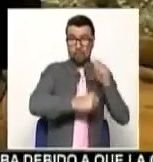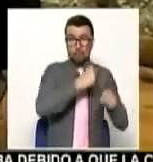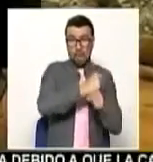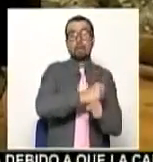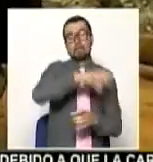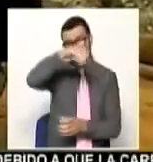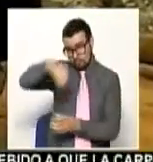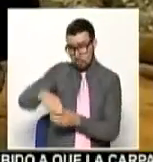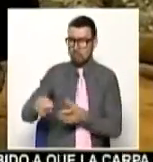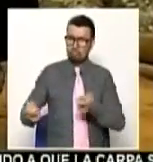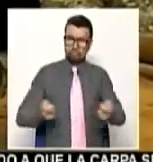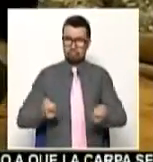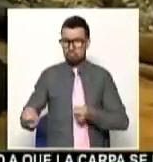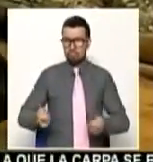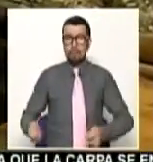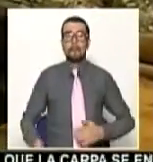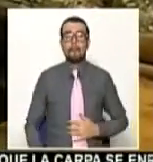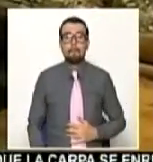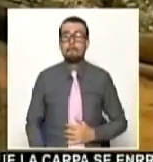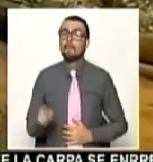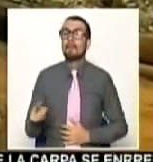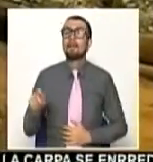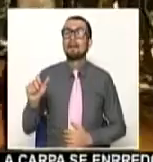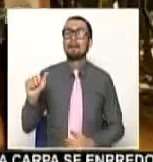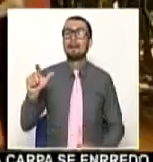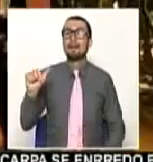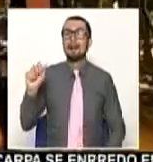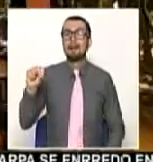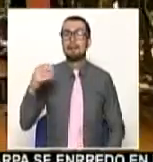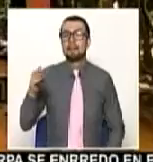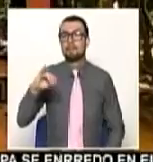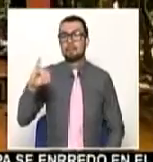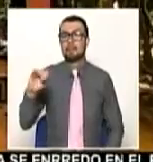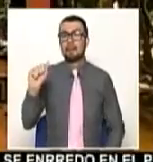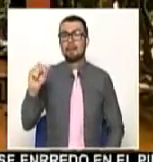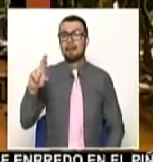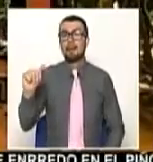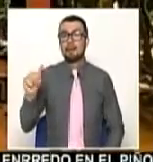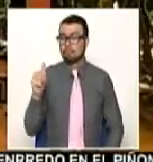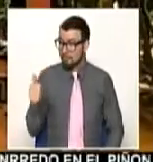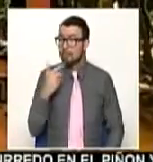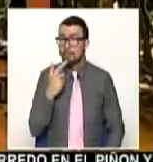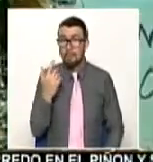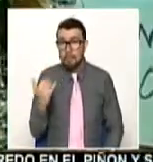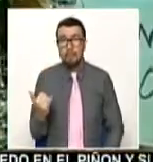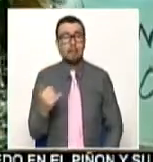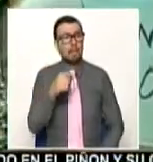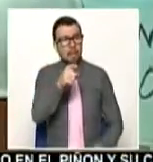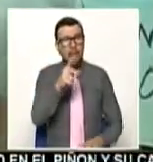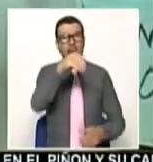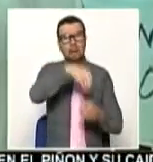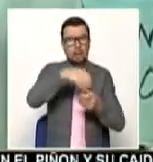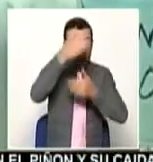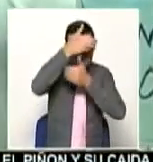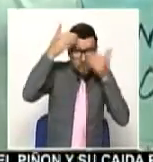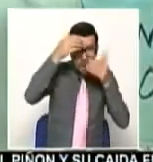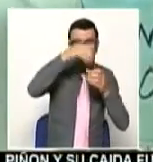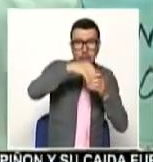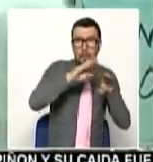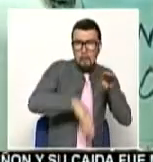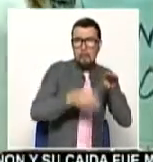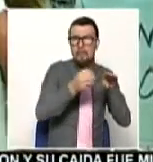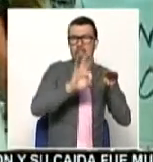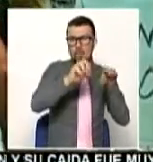Alan Jara, director de la Unidad Nacional para la Atención de las Víctimas, aseguró que desde la entidad ya se está trabajando con los menores de edad que estaban en las filas de las FARC y con